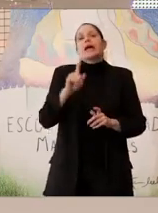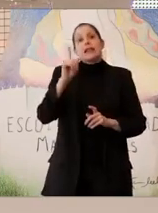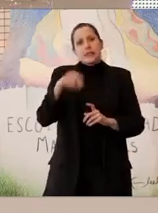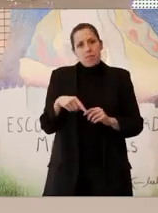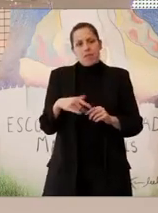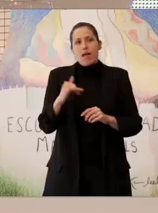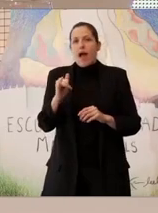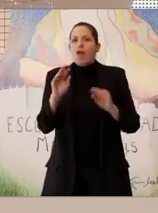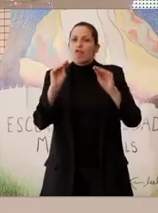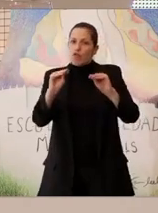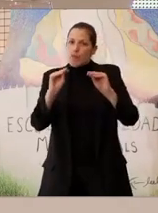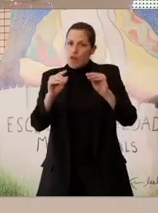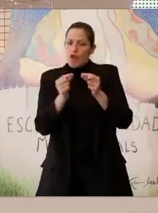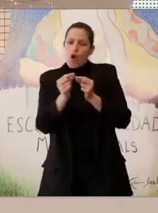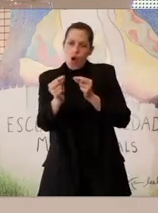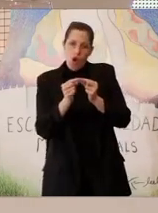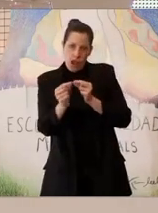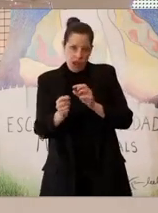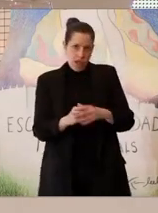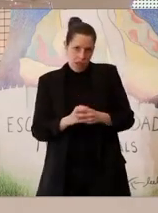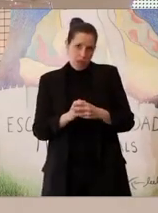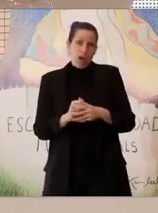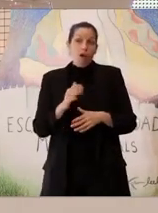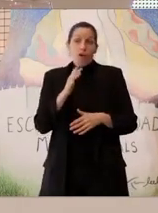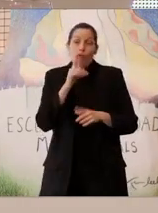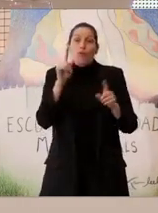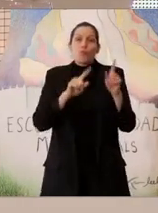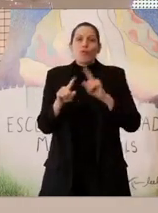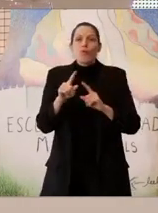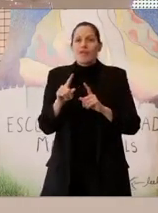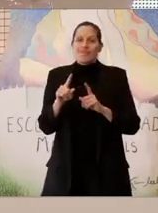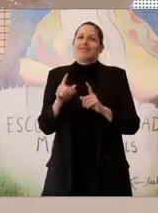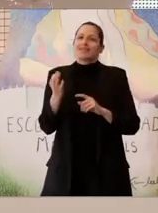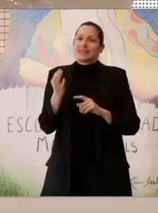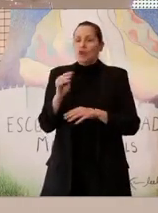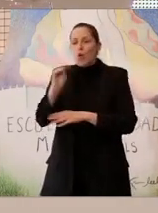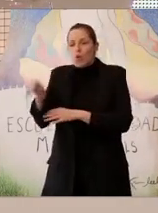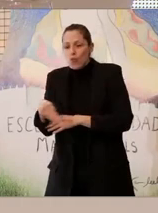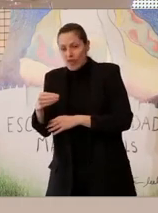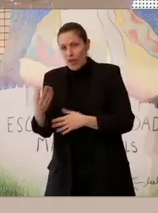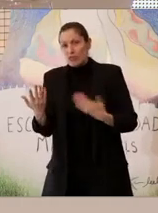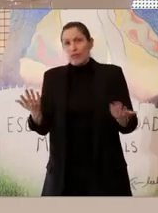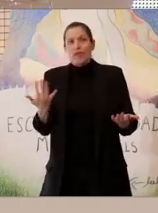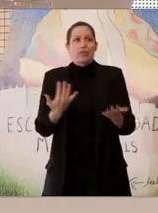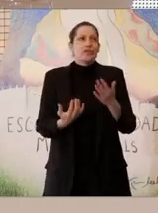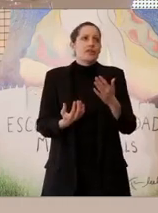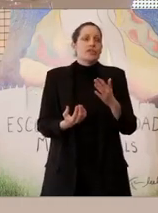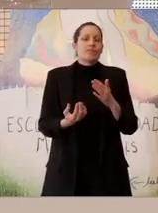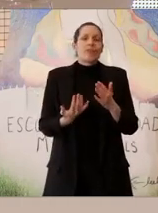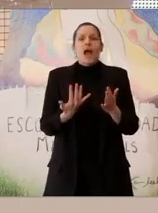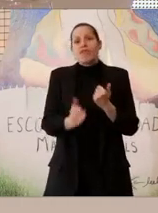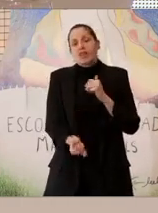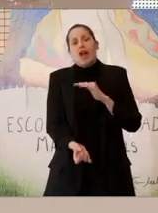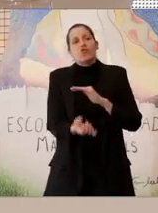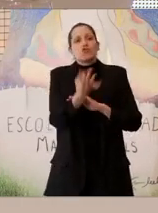qué? Porque tenemos el problema de las... cuidados, y cuando nos hacen un curso en Madrid, pues yo estoy en Albacete,